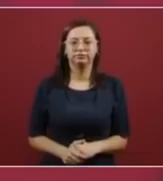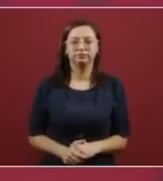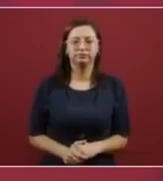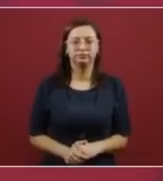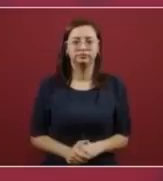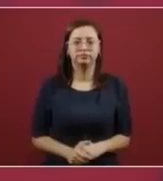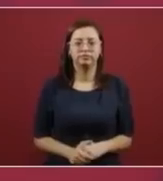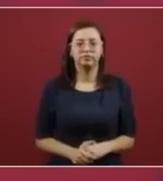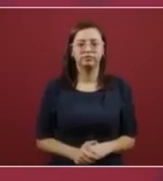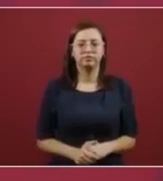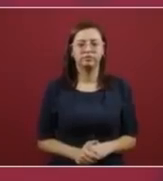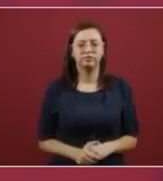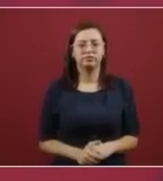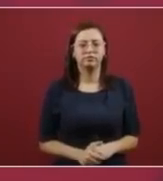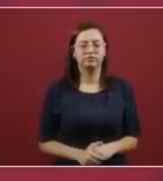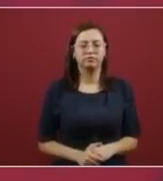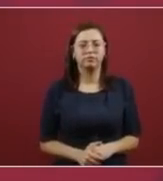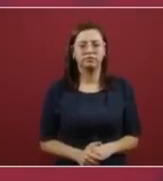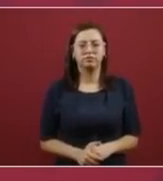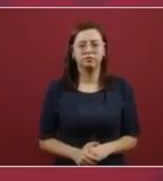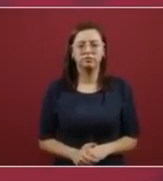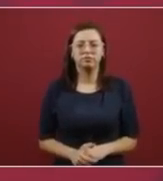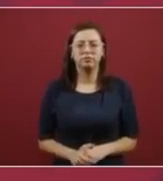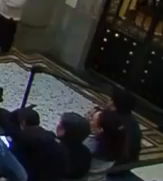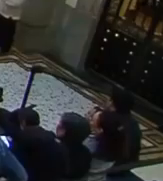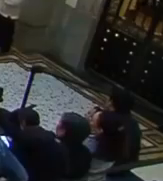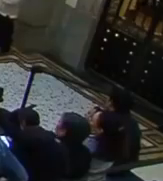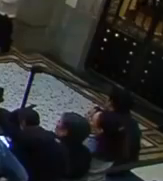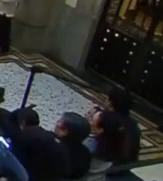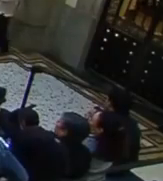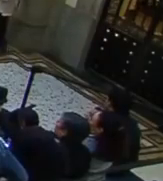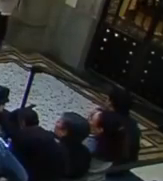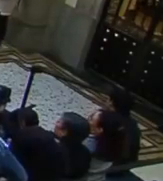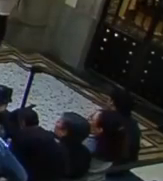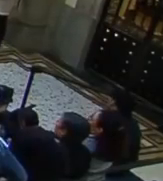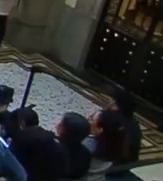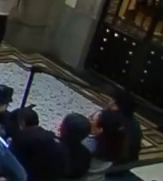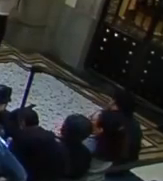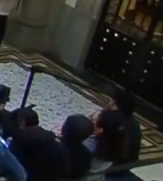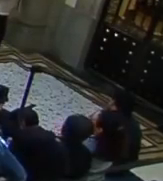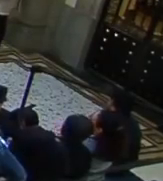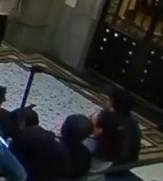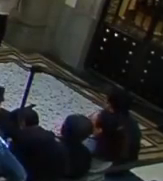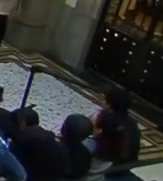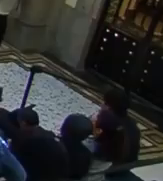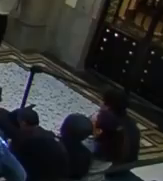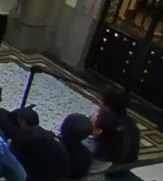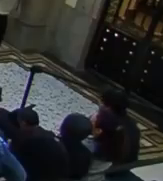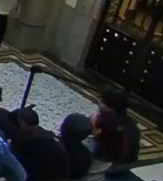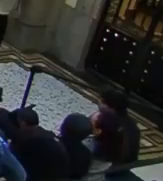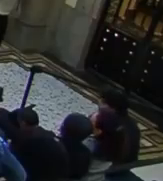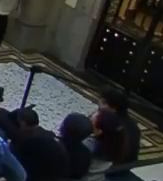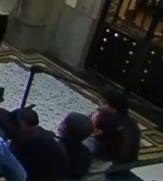Ahora sí que, bajo advertencia, no hay engaño. Hacen un fraude electoral,